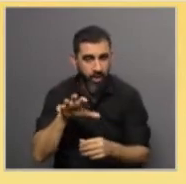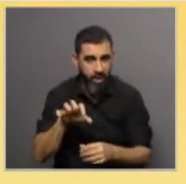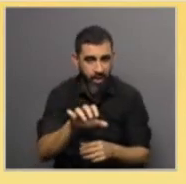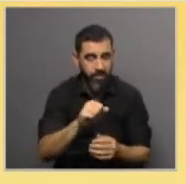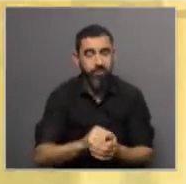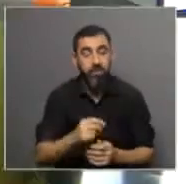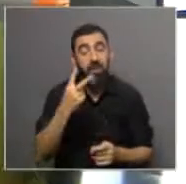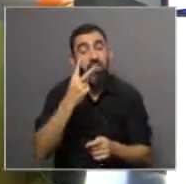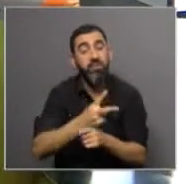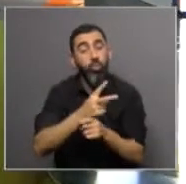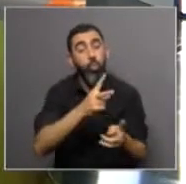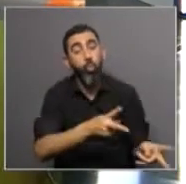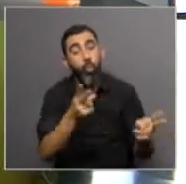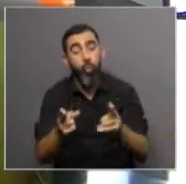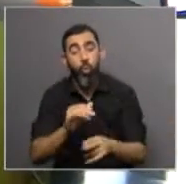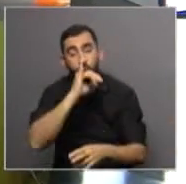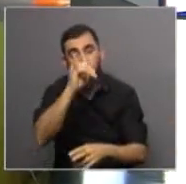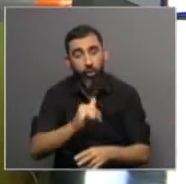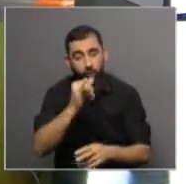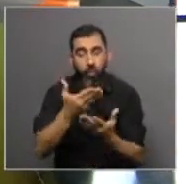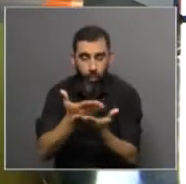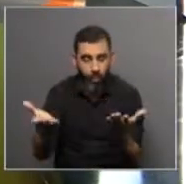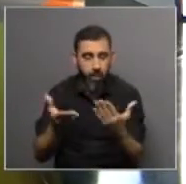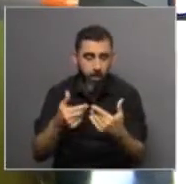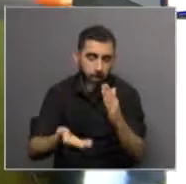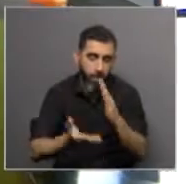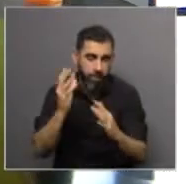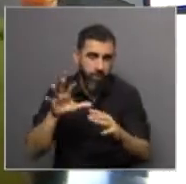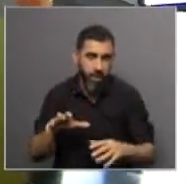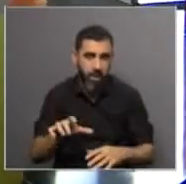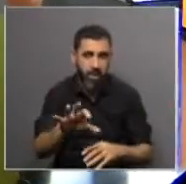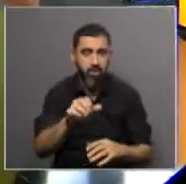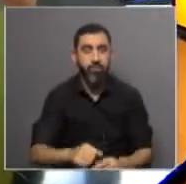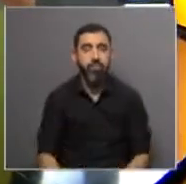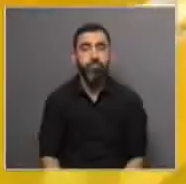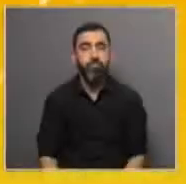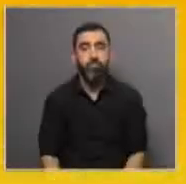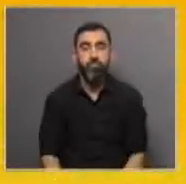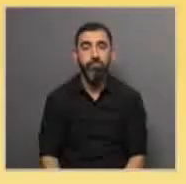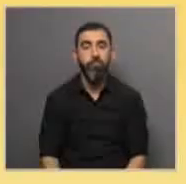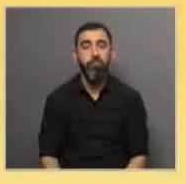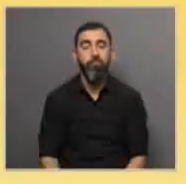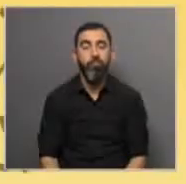bien, vemos la segunda parte del informe. La segunda parte nos muestra más especies. Dale, vamos con eso.